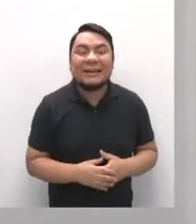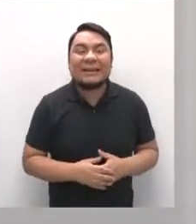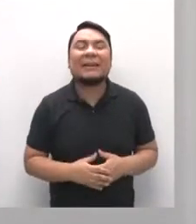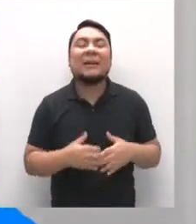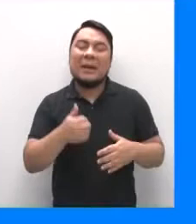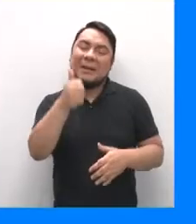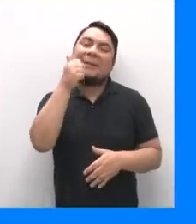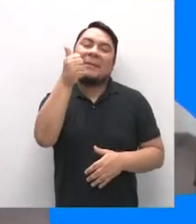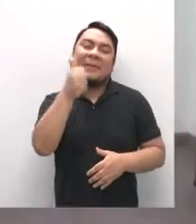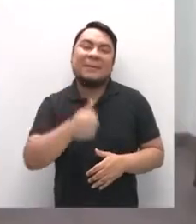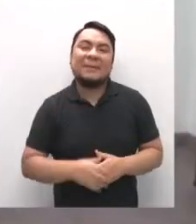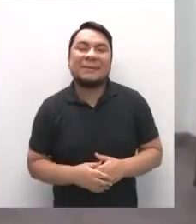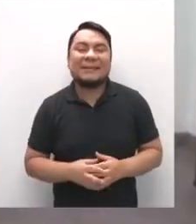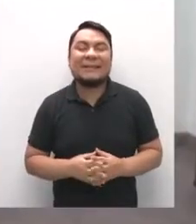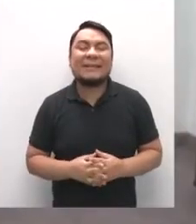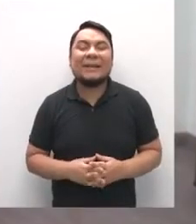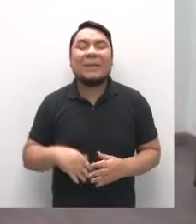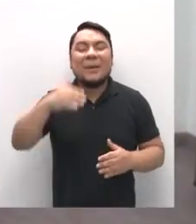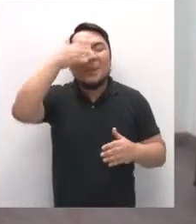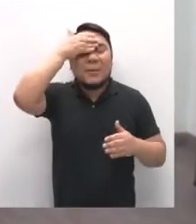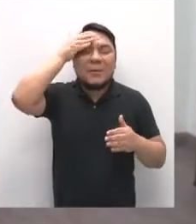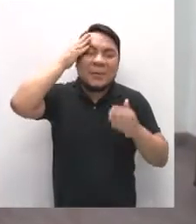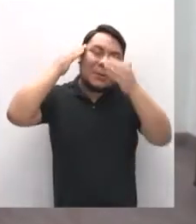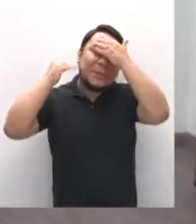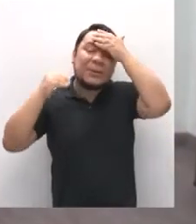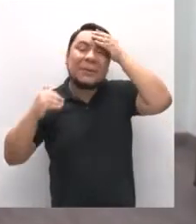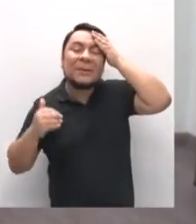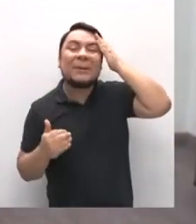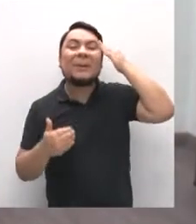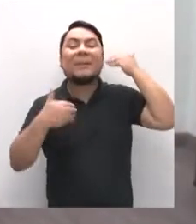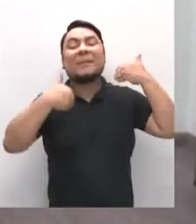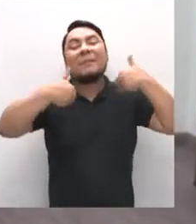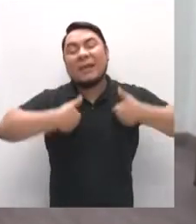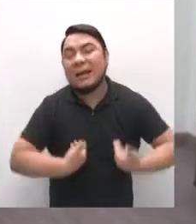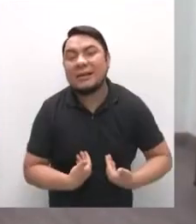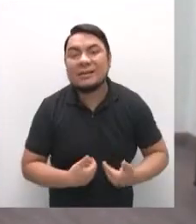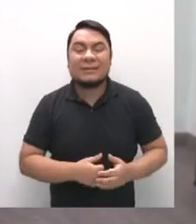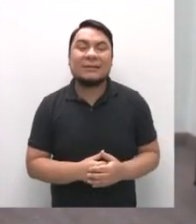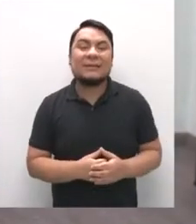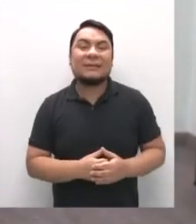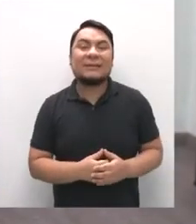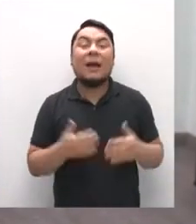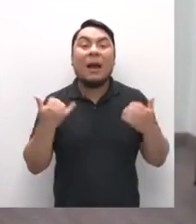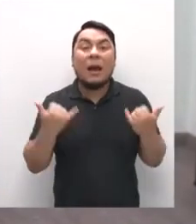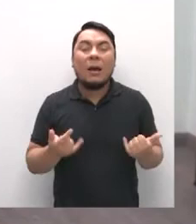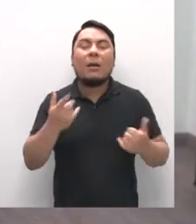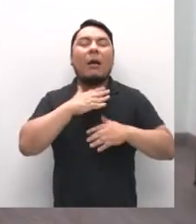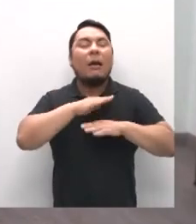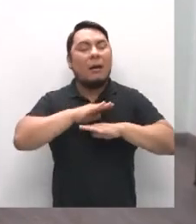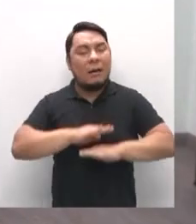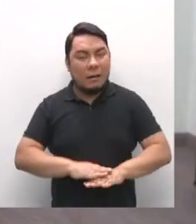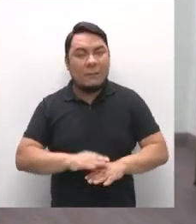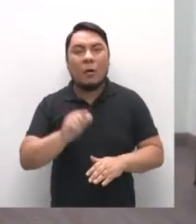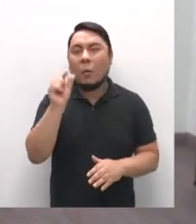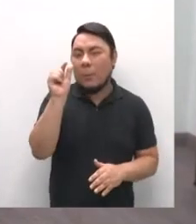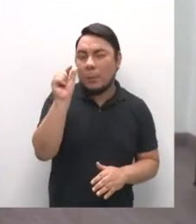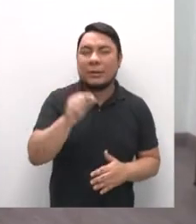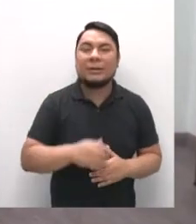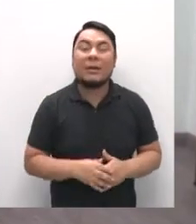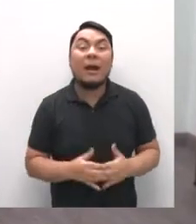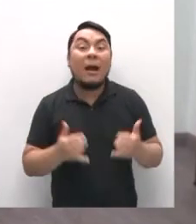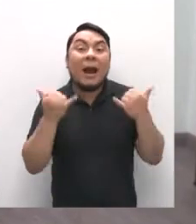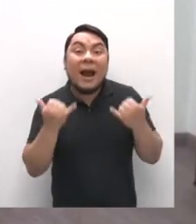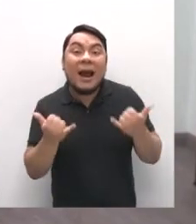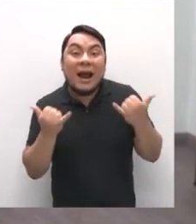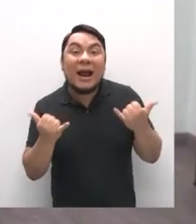¡Qué bien! ¡Uf! Me cansé. Vamos a calmarnos ahora un poquito. Vamos